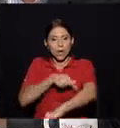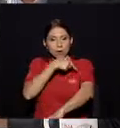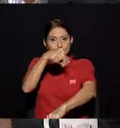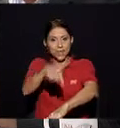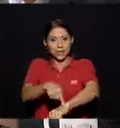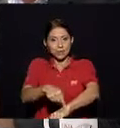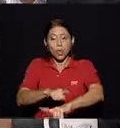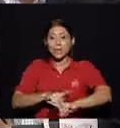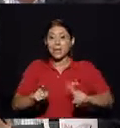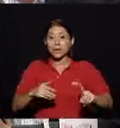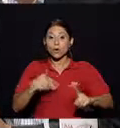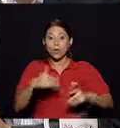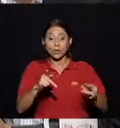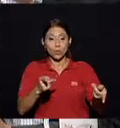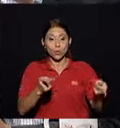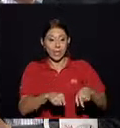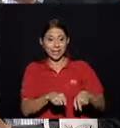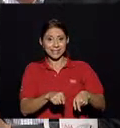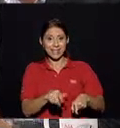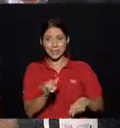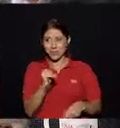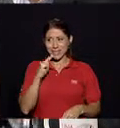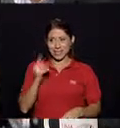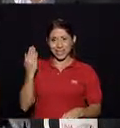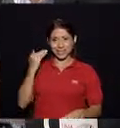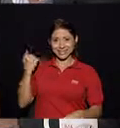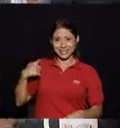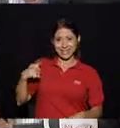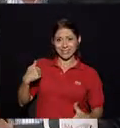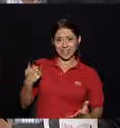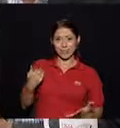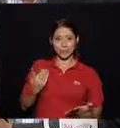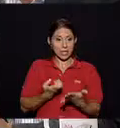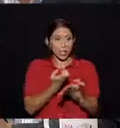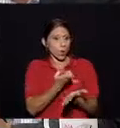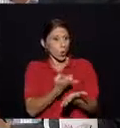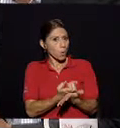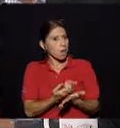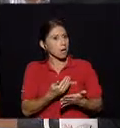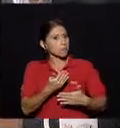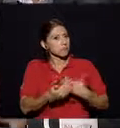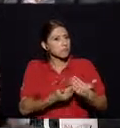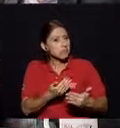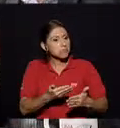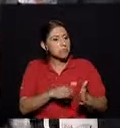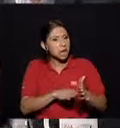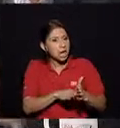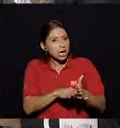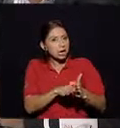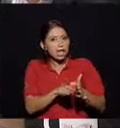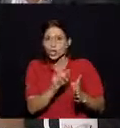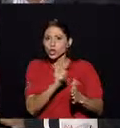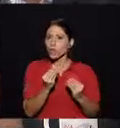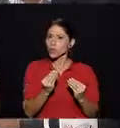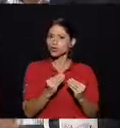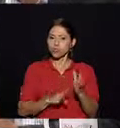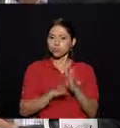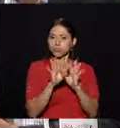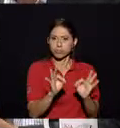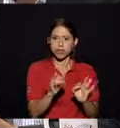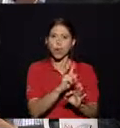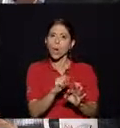cuando pasa esta paradoja que mencionaba el entrevistado, de que estamos en una economía que crece, no estamos creciendo muchísimo, pero estamos con un